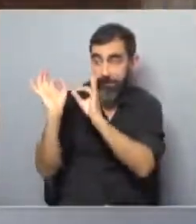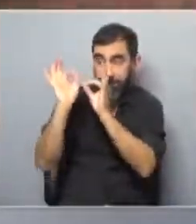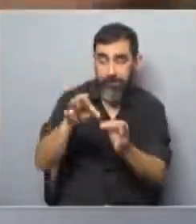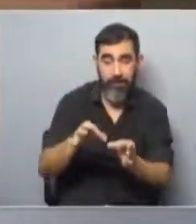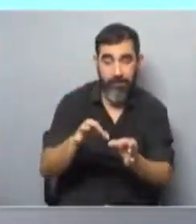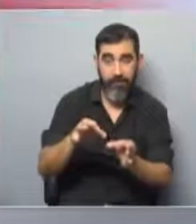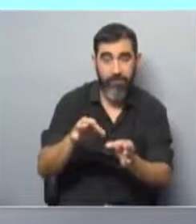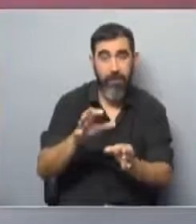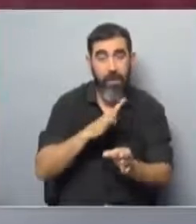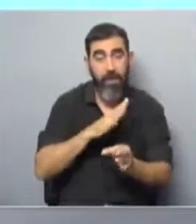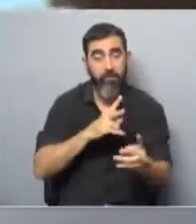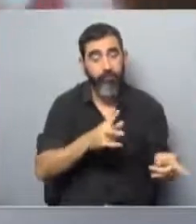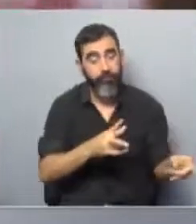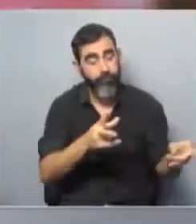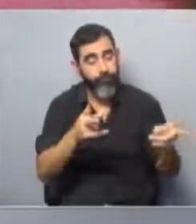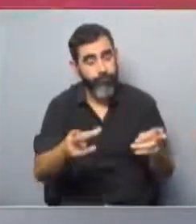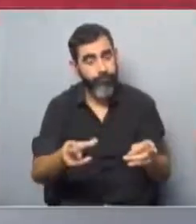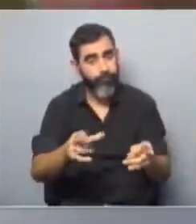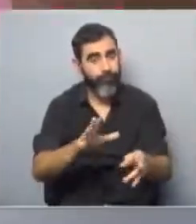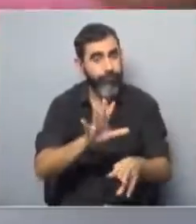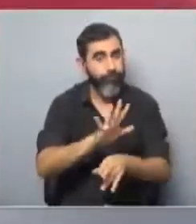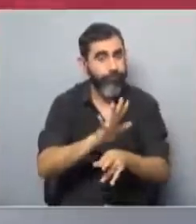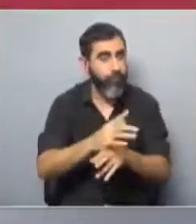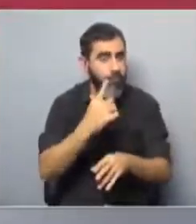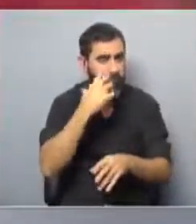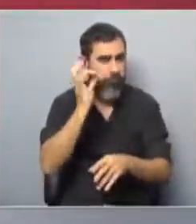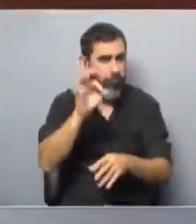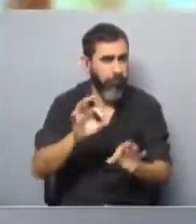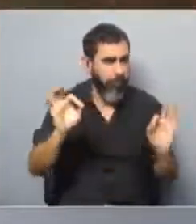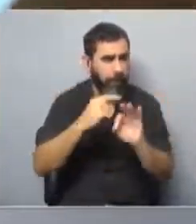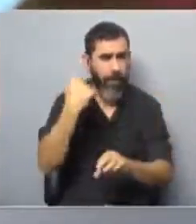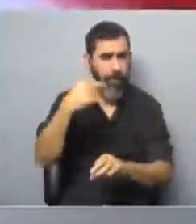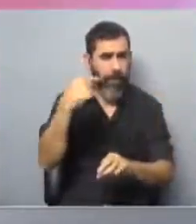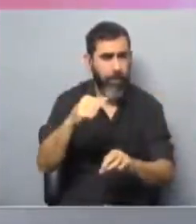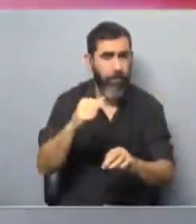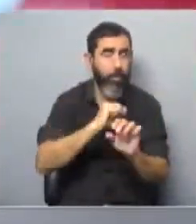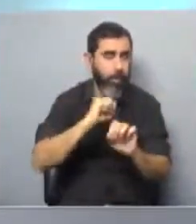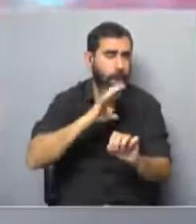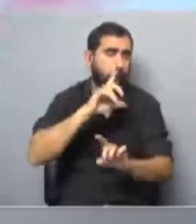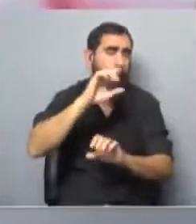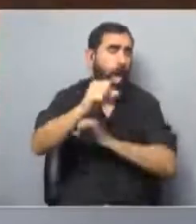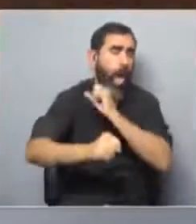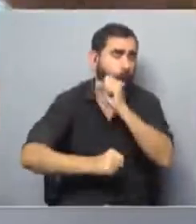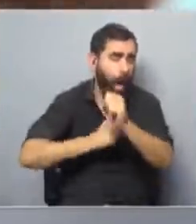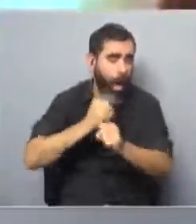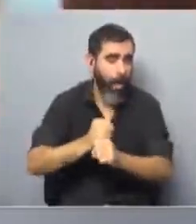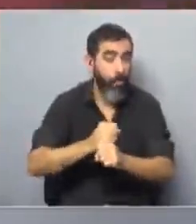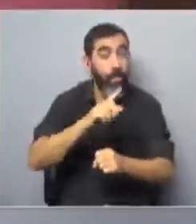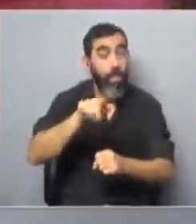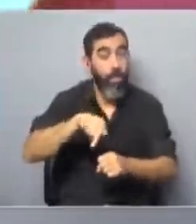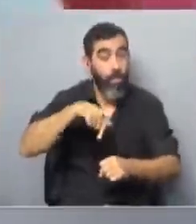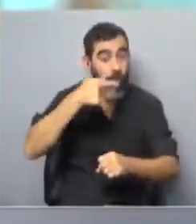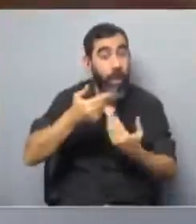tienen un periodo como de latencia, como casi uno no nota efectos negativos, y eso puede pasar algunos años, pero después